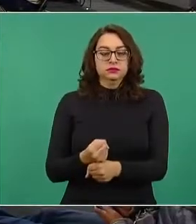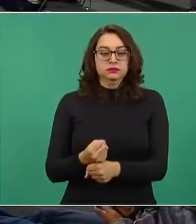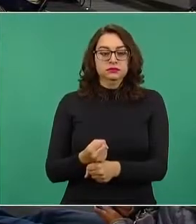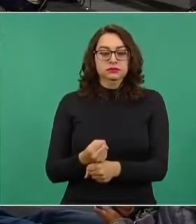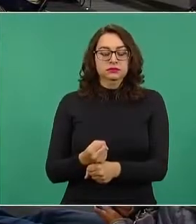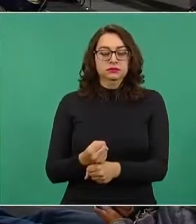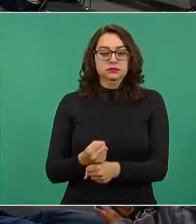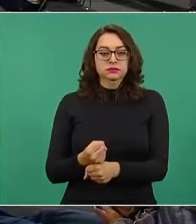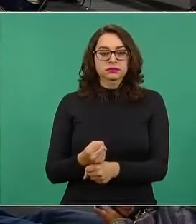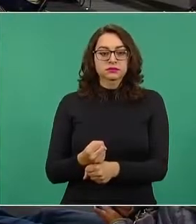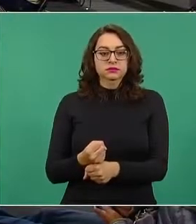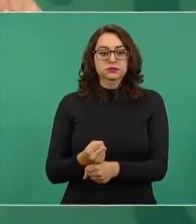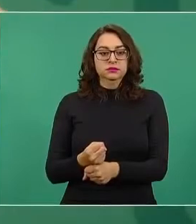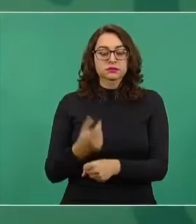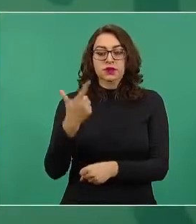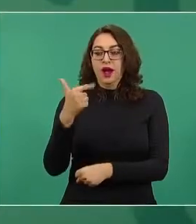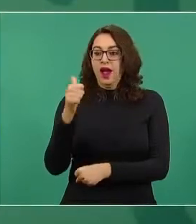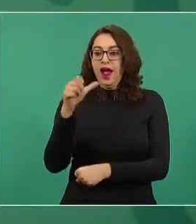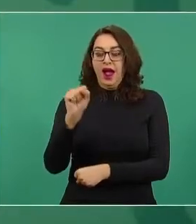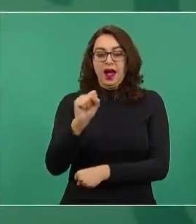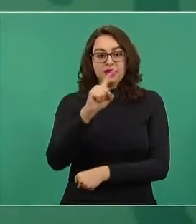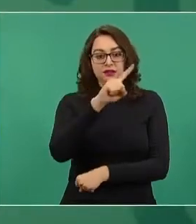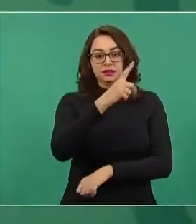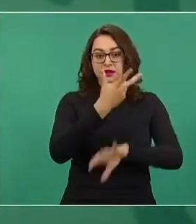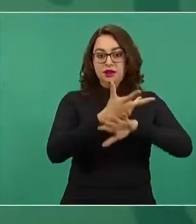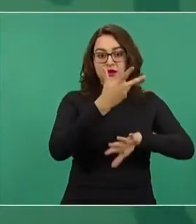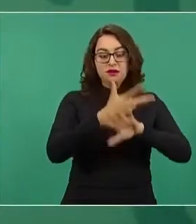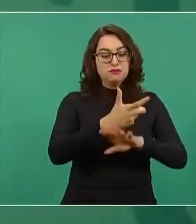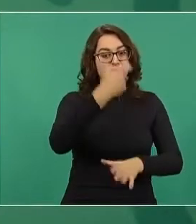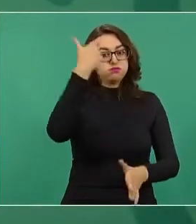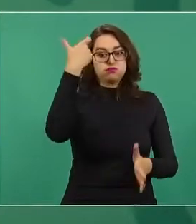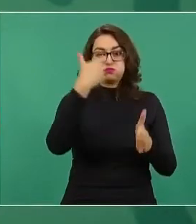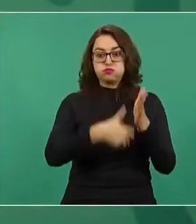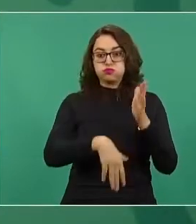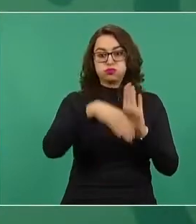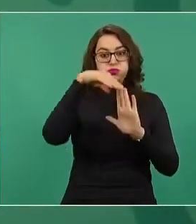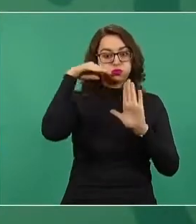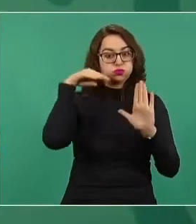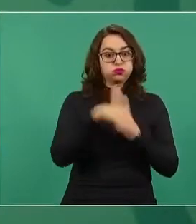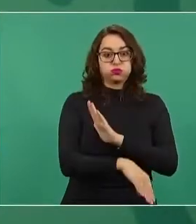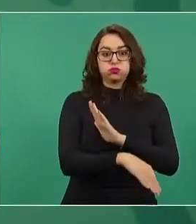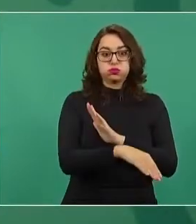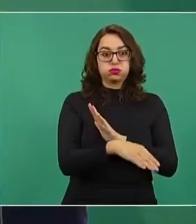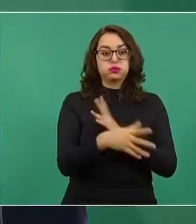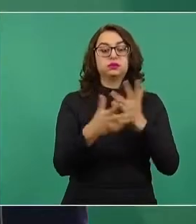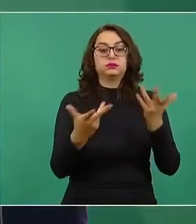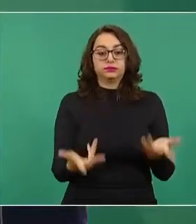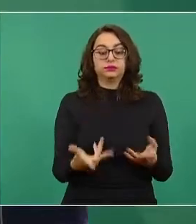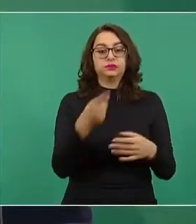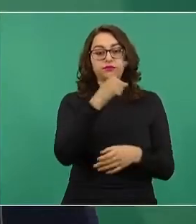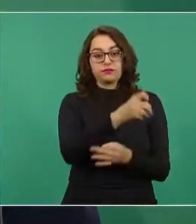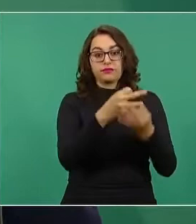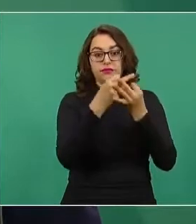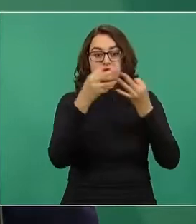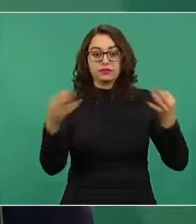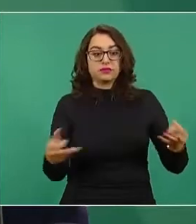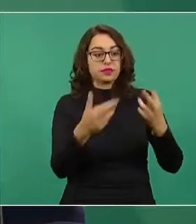se cae el precio del gas en Estados Unidos, cuando empiezan con lo del fracking y